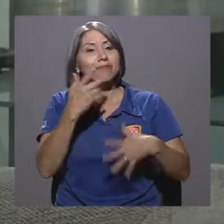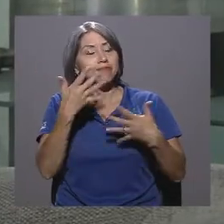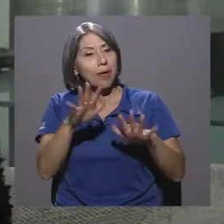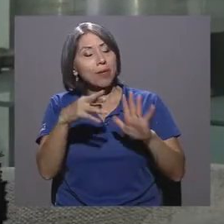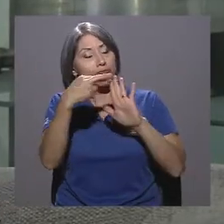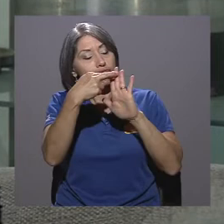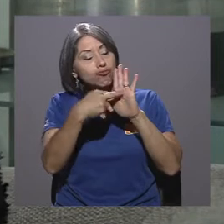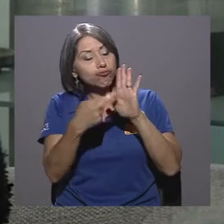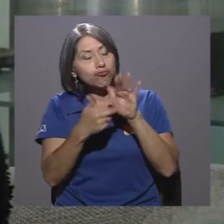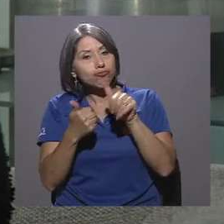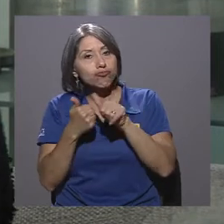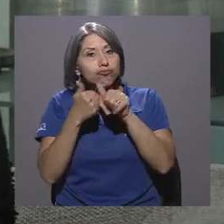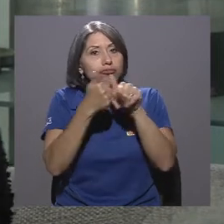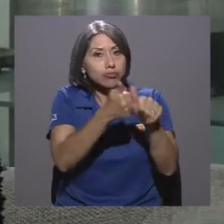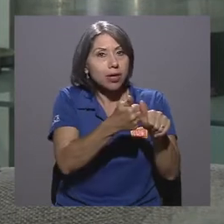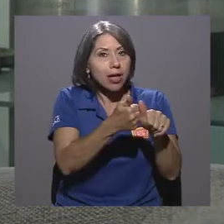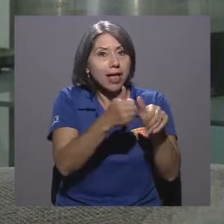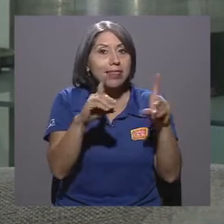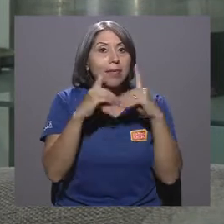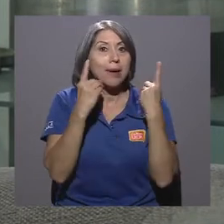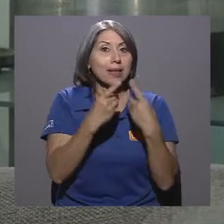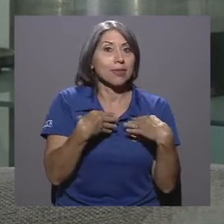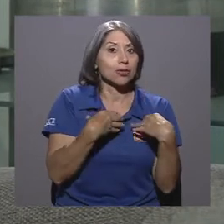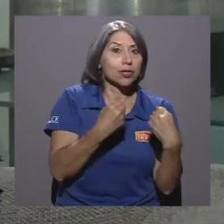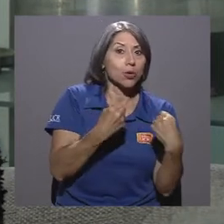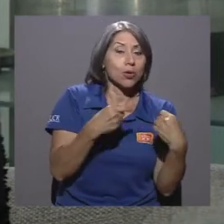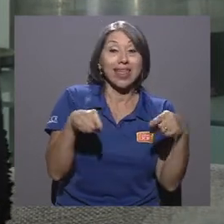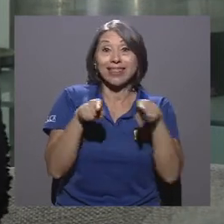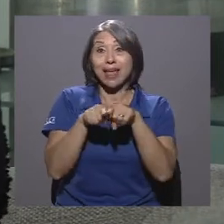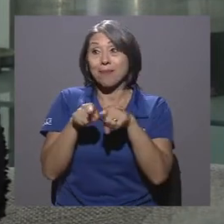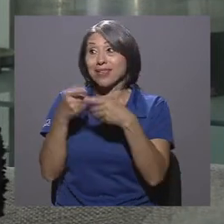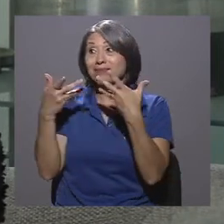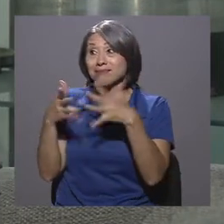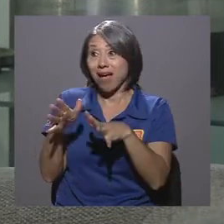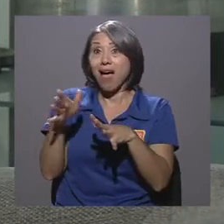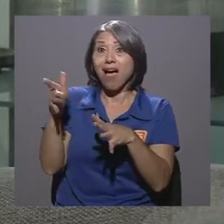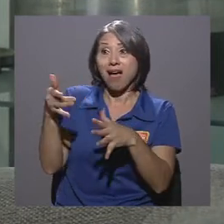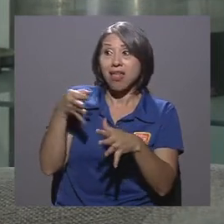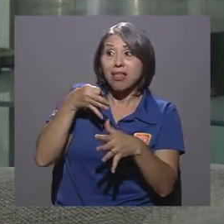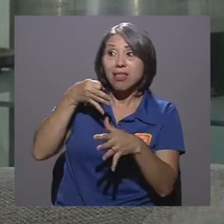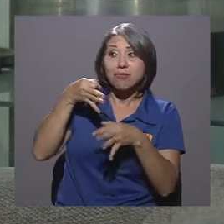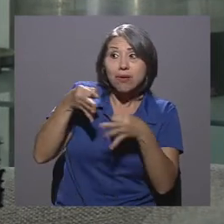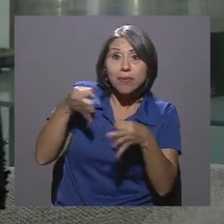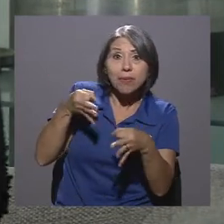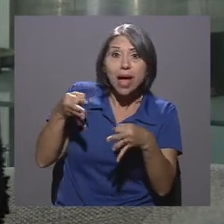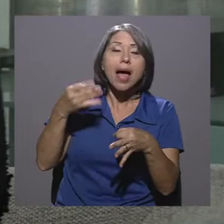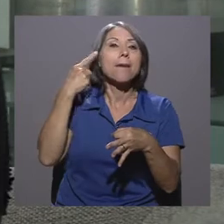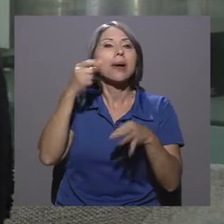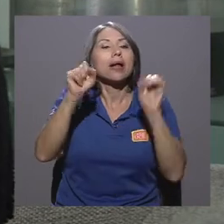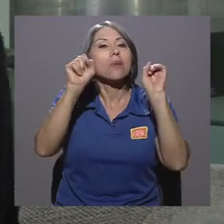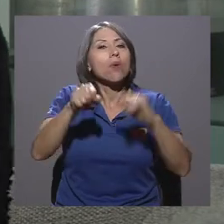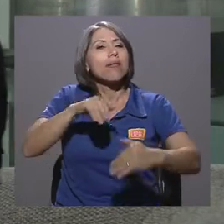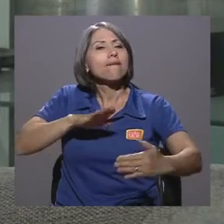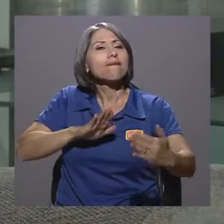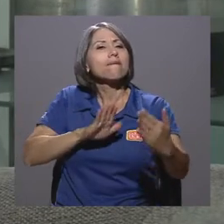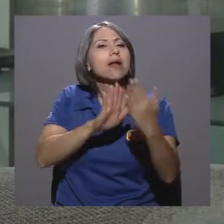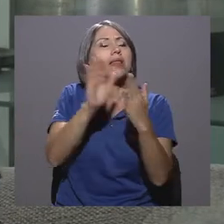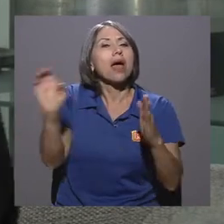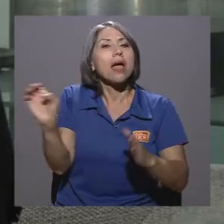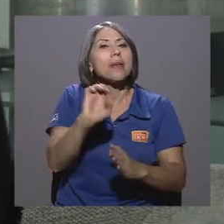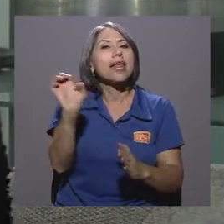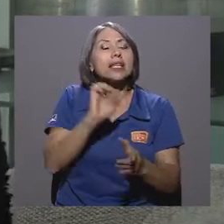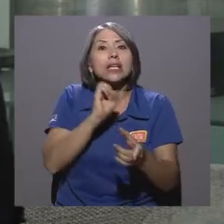la doctora Herrera ya ha estado contando para que pueda hacer frente a cualquier emergencia o desastre de cualquier tipo, ese